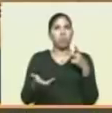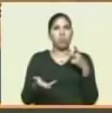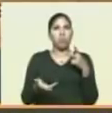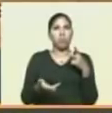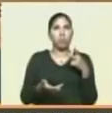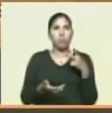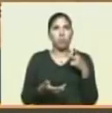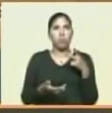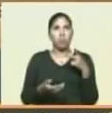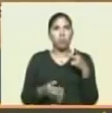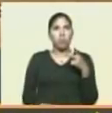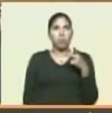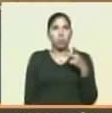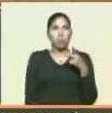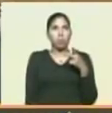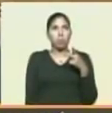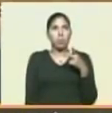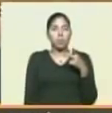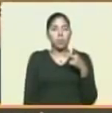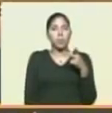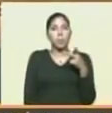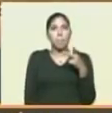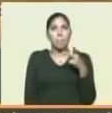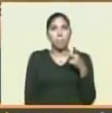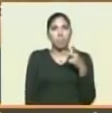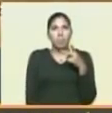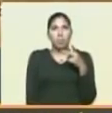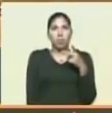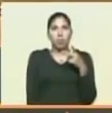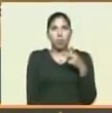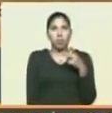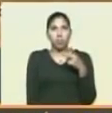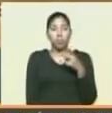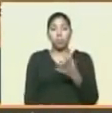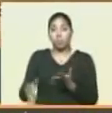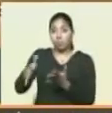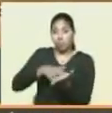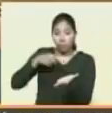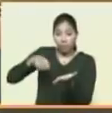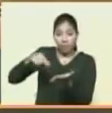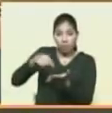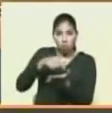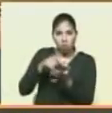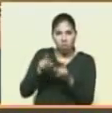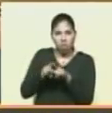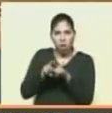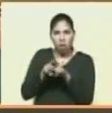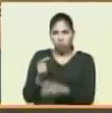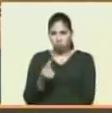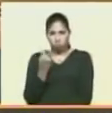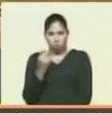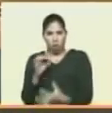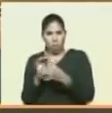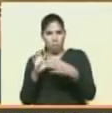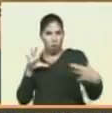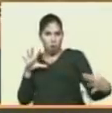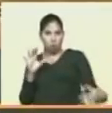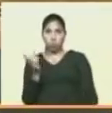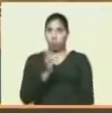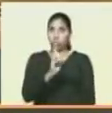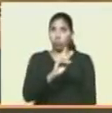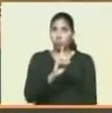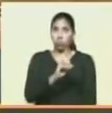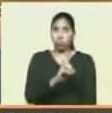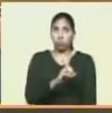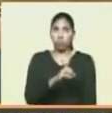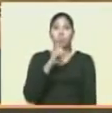su carácter interdependiente. La agricultura no es aislada. La agricultura tiene una vinculación